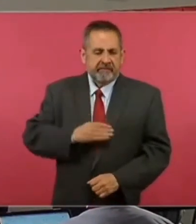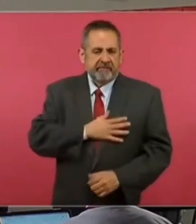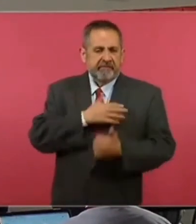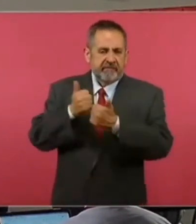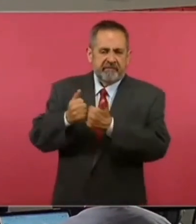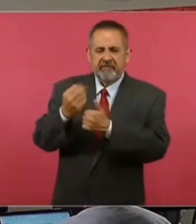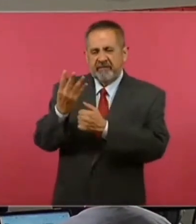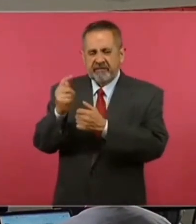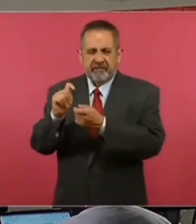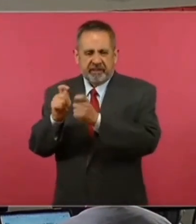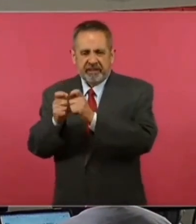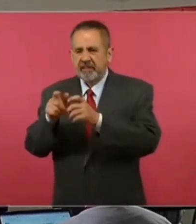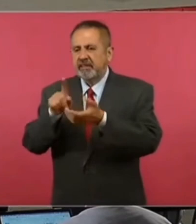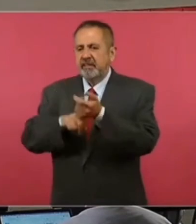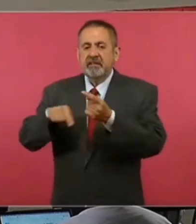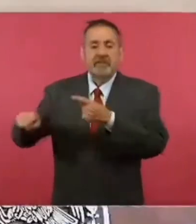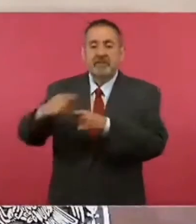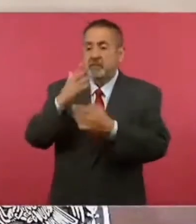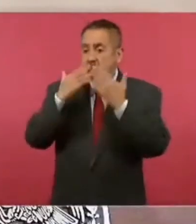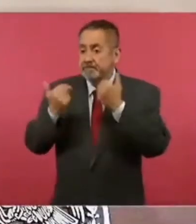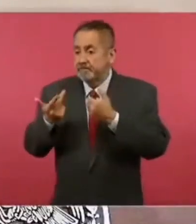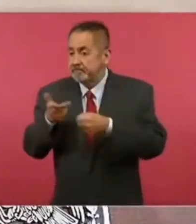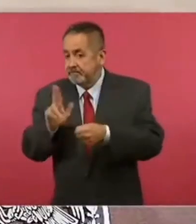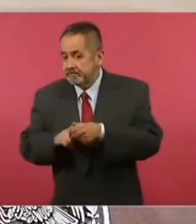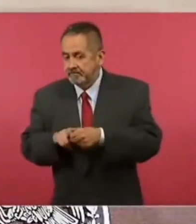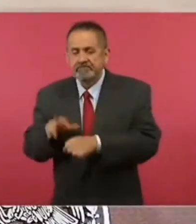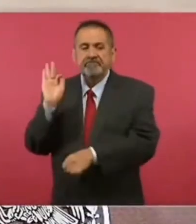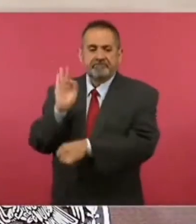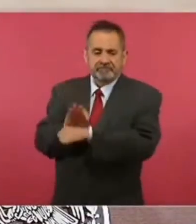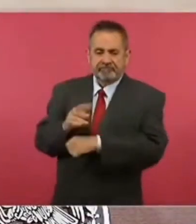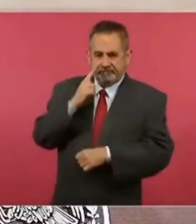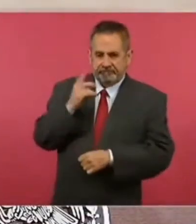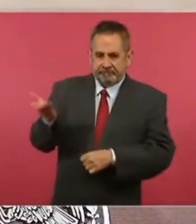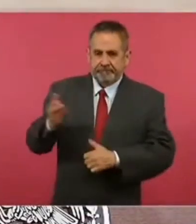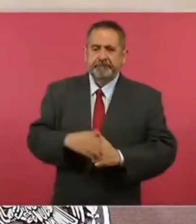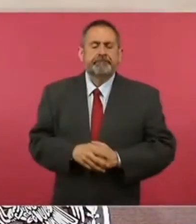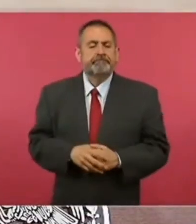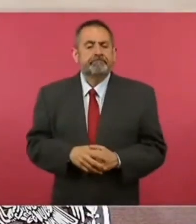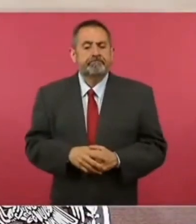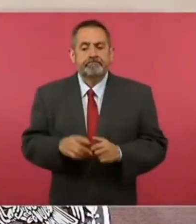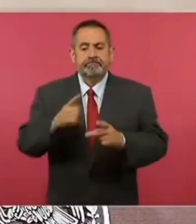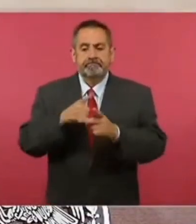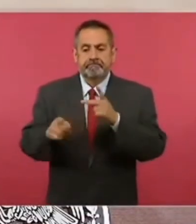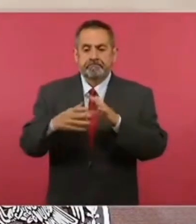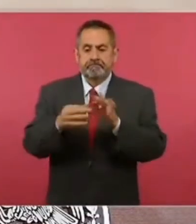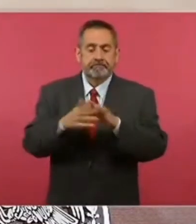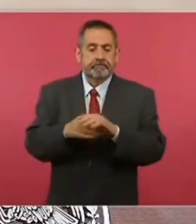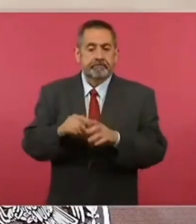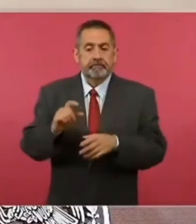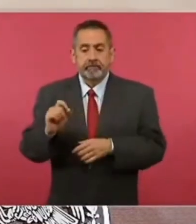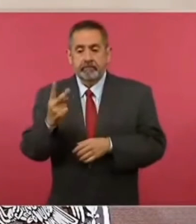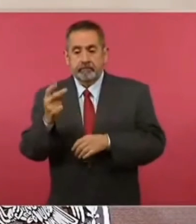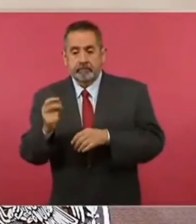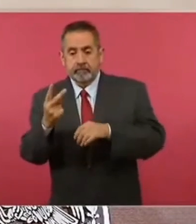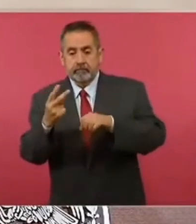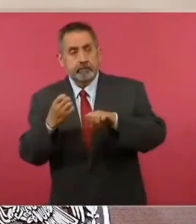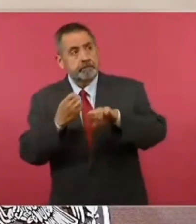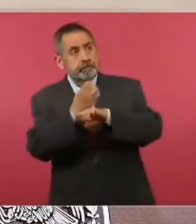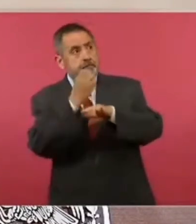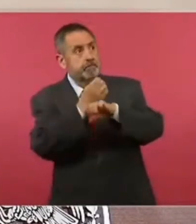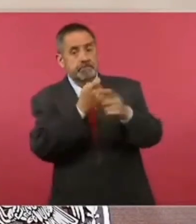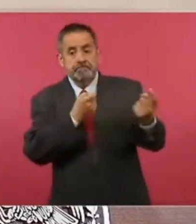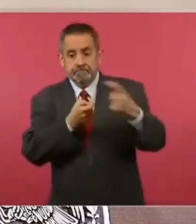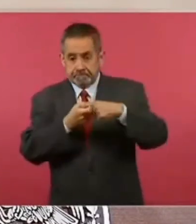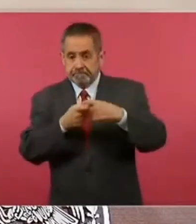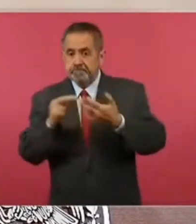no cuentan con seguridad social queremos iniciar el día de hoy comentando que en las veintidós entidades que ya han firmado los